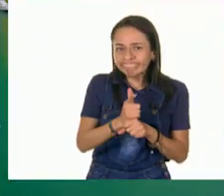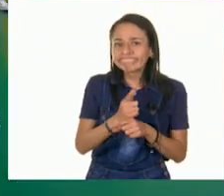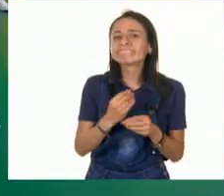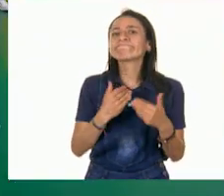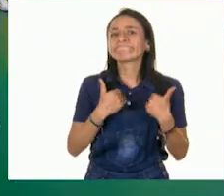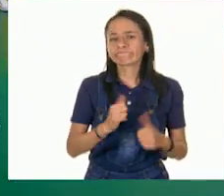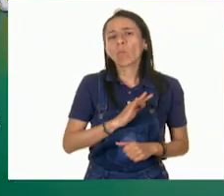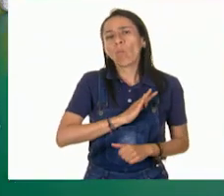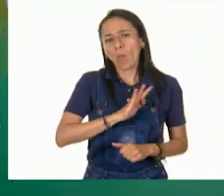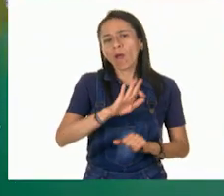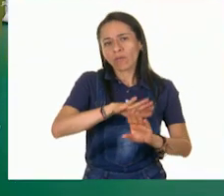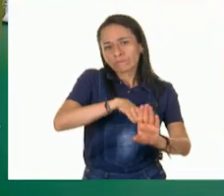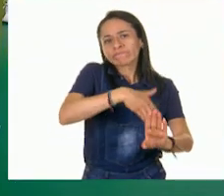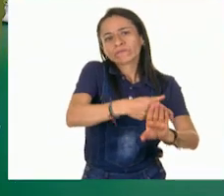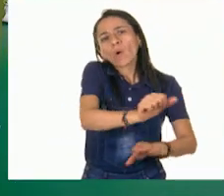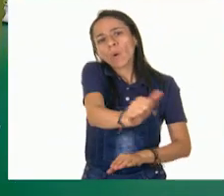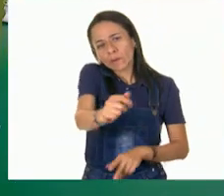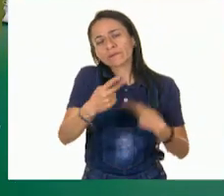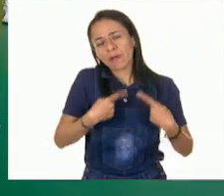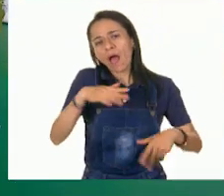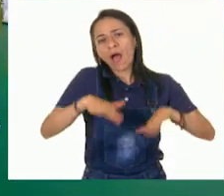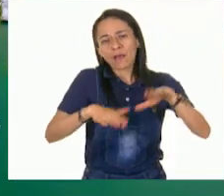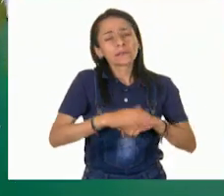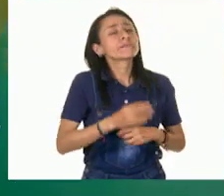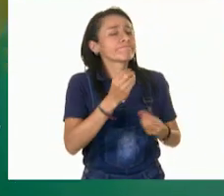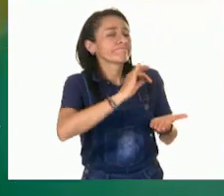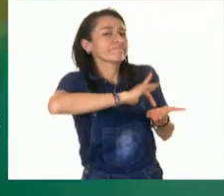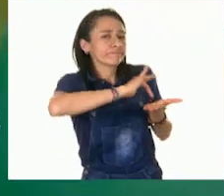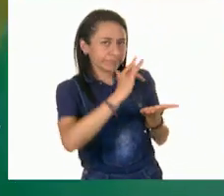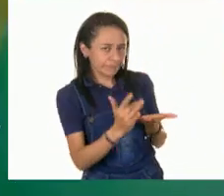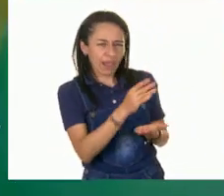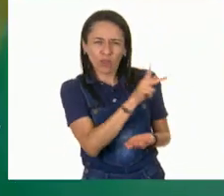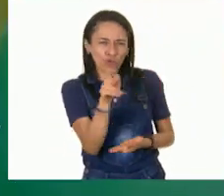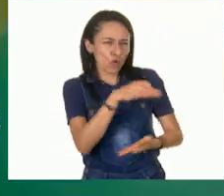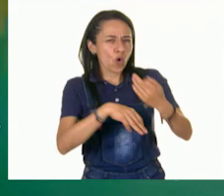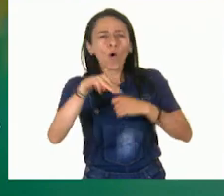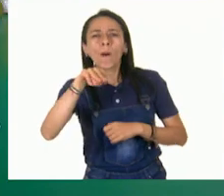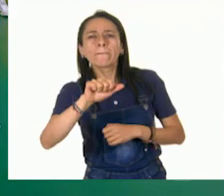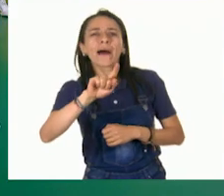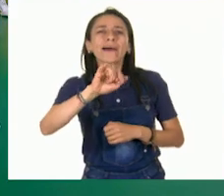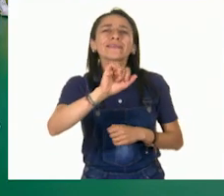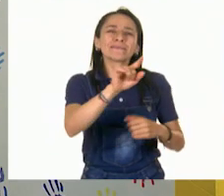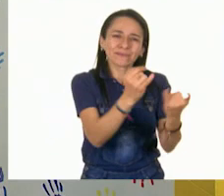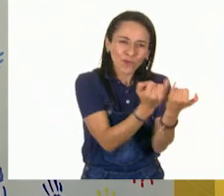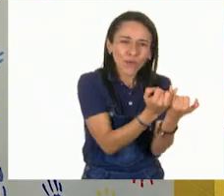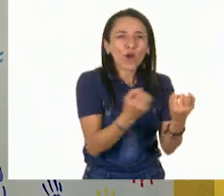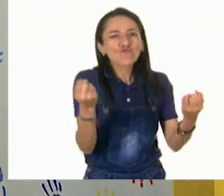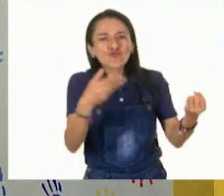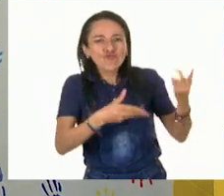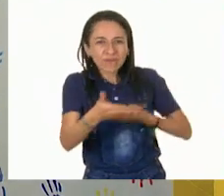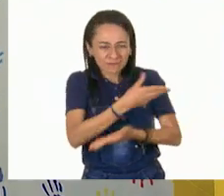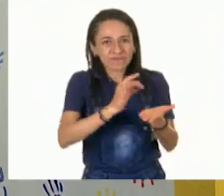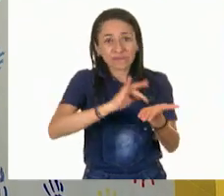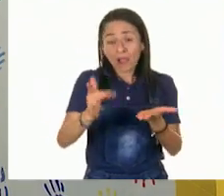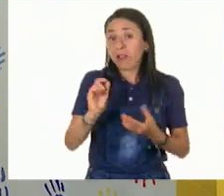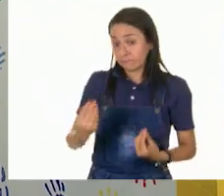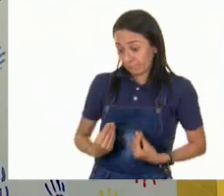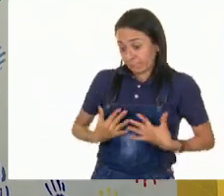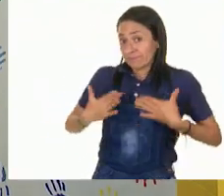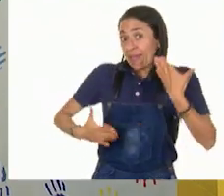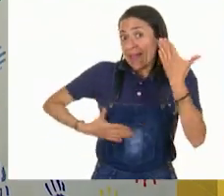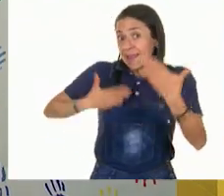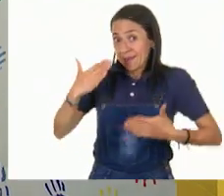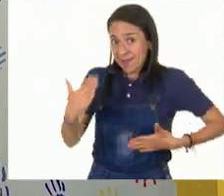Muchas gracias, Astrid, Mateo y Mati, por compartirnos sus experiencias. Claro, y es que regular la alegría no solo es recomendable para la persona que